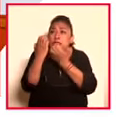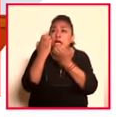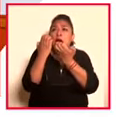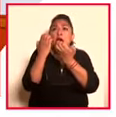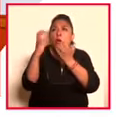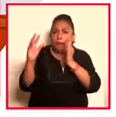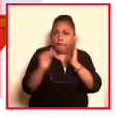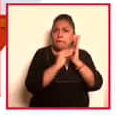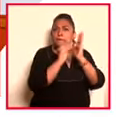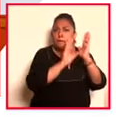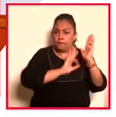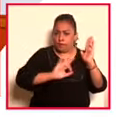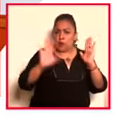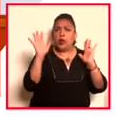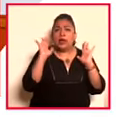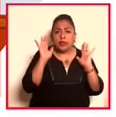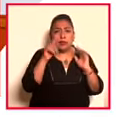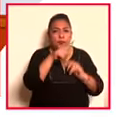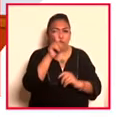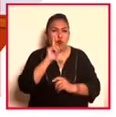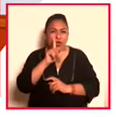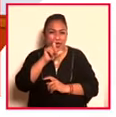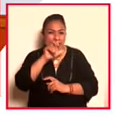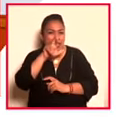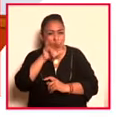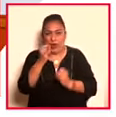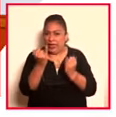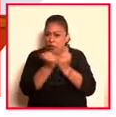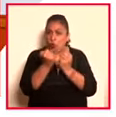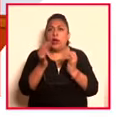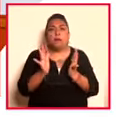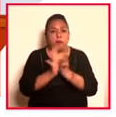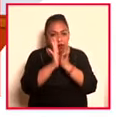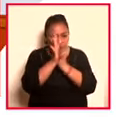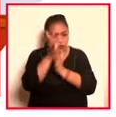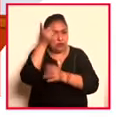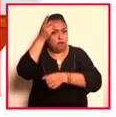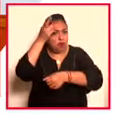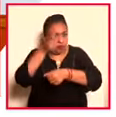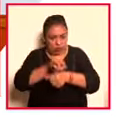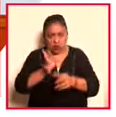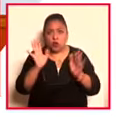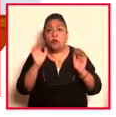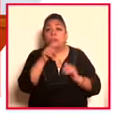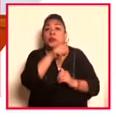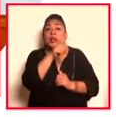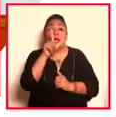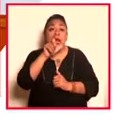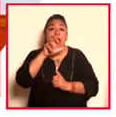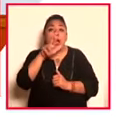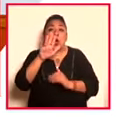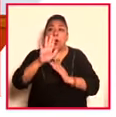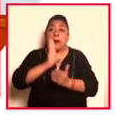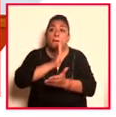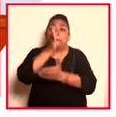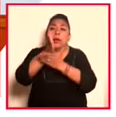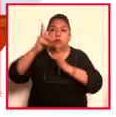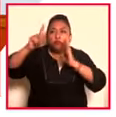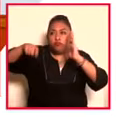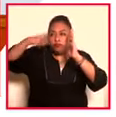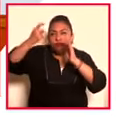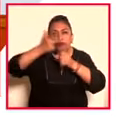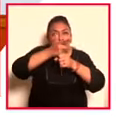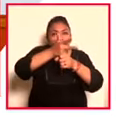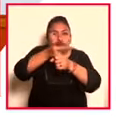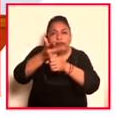improvisaciones. Y Laura también llega y participa en la dirección, o sea, Laura va al rodaje,